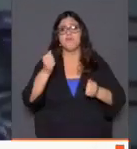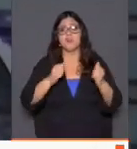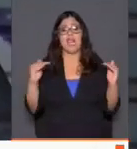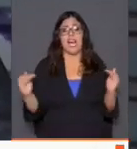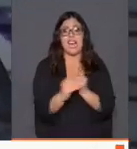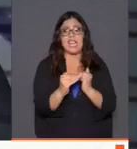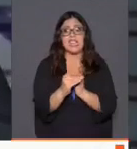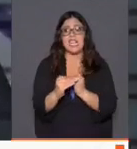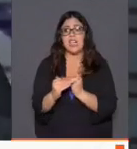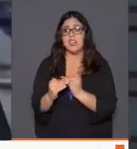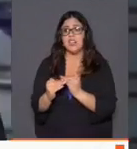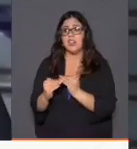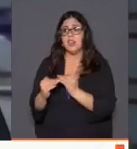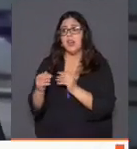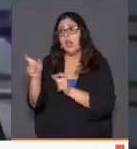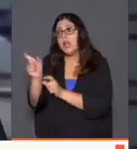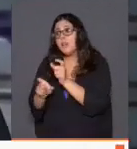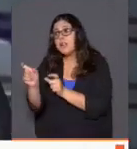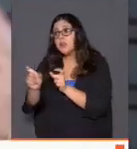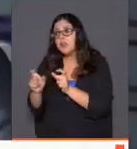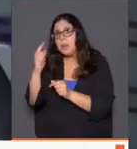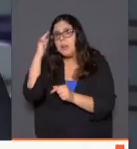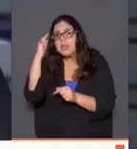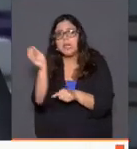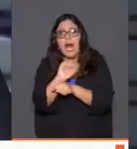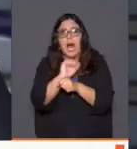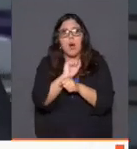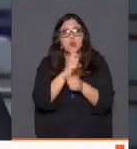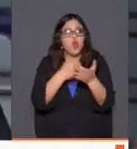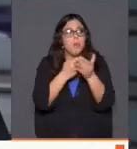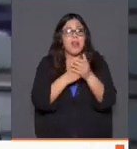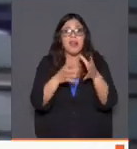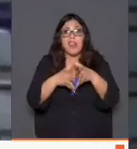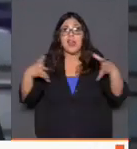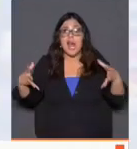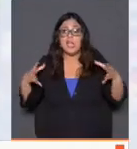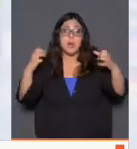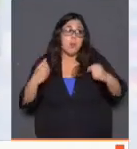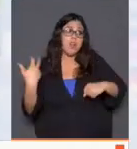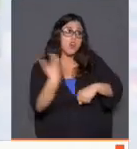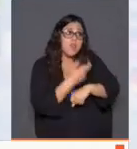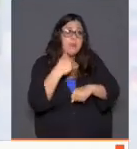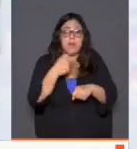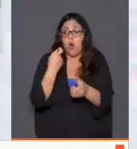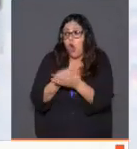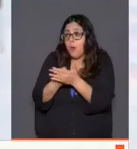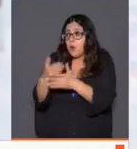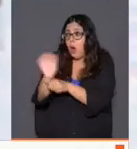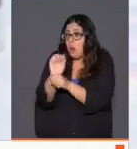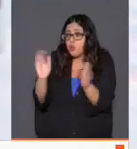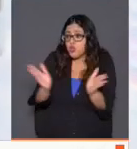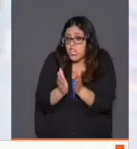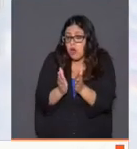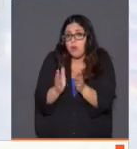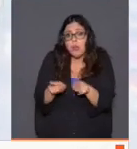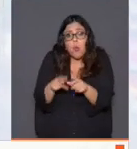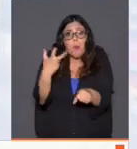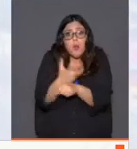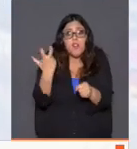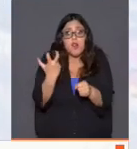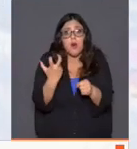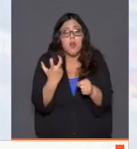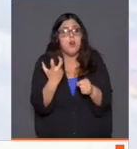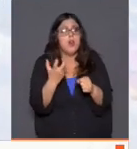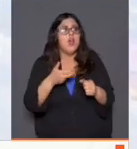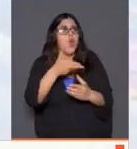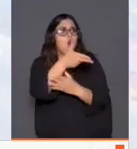pensar en un auto grande, me lo van a robar. Me compré unos chicos, pero igual me lo pueden robar. O con armas de fuego, o con arma blanca,